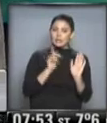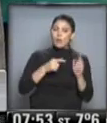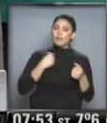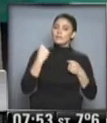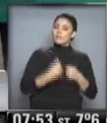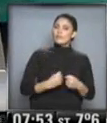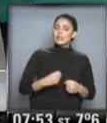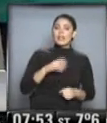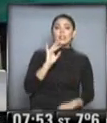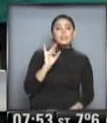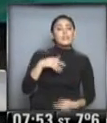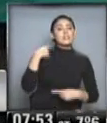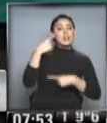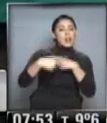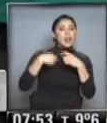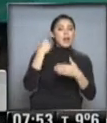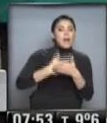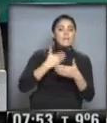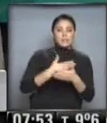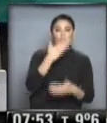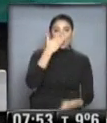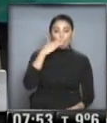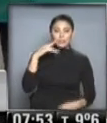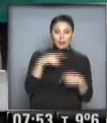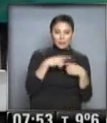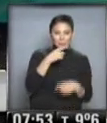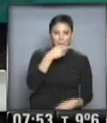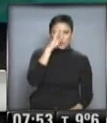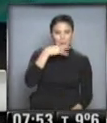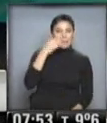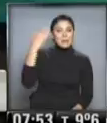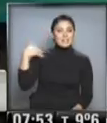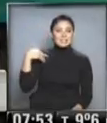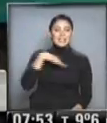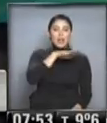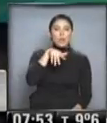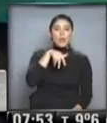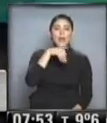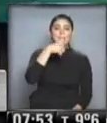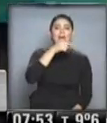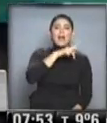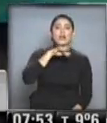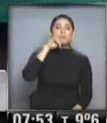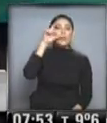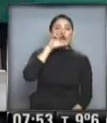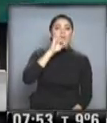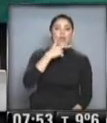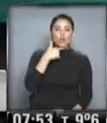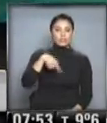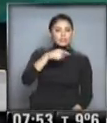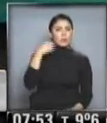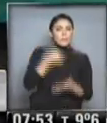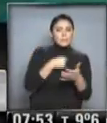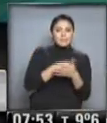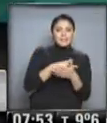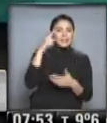era muy difícil avanzar. Y en la última negociación, el mes pasado en Marruecos, fueron los que pelearon y lograron que